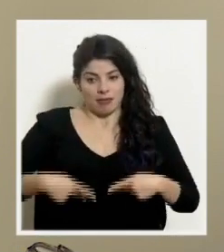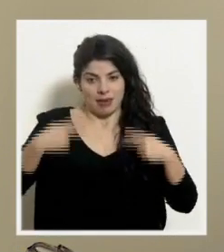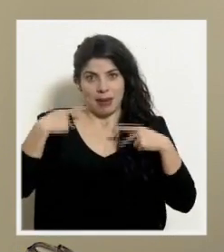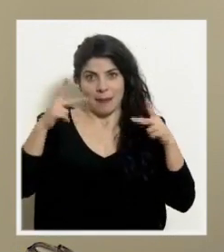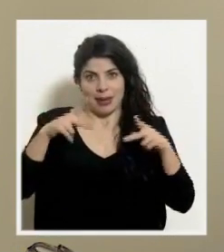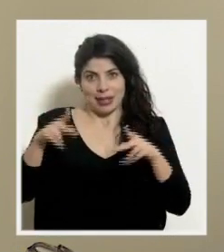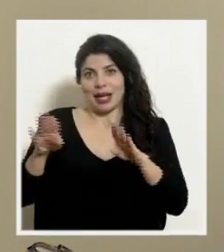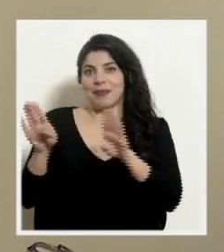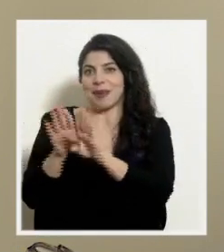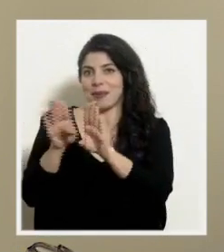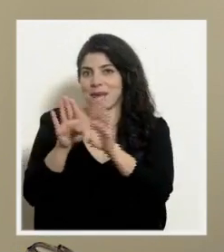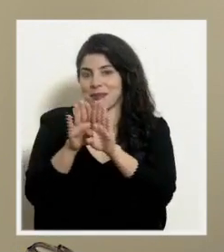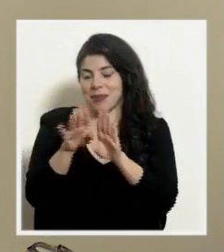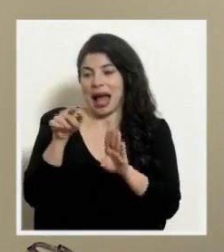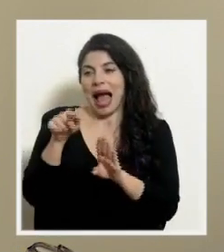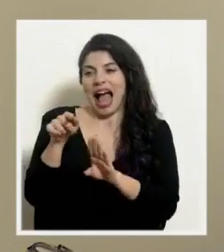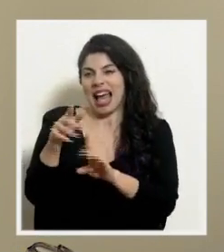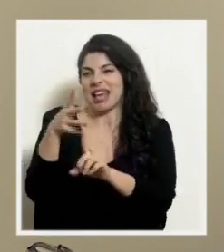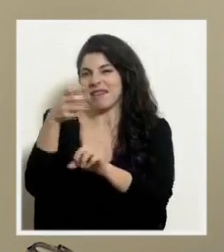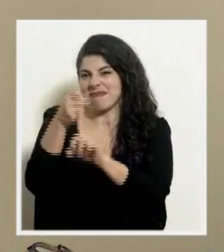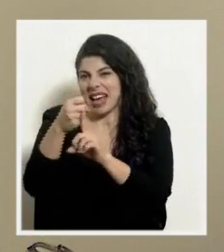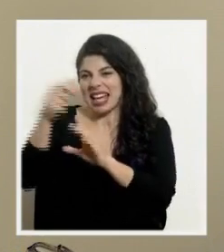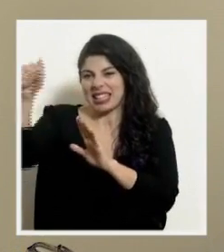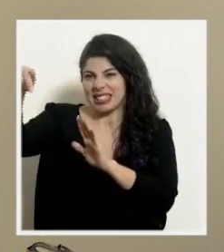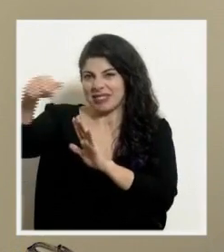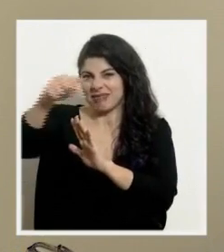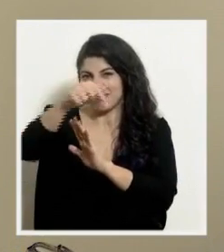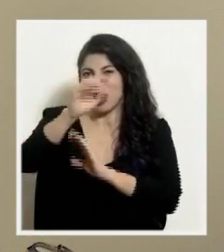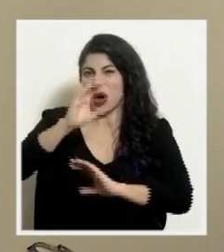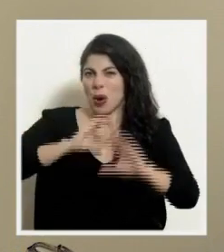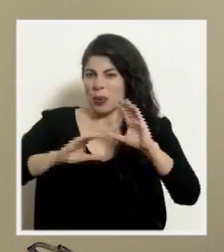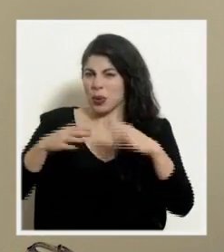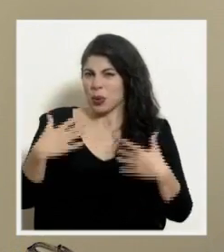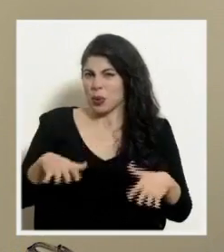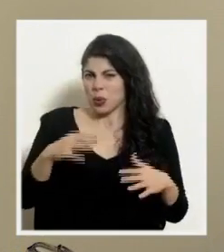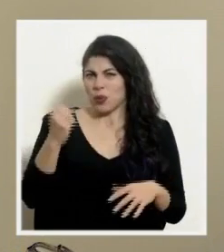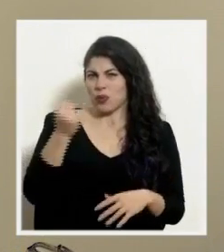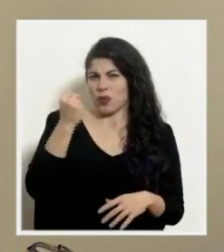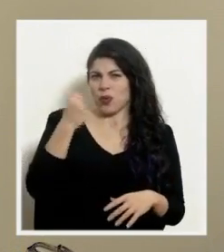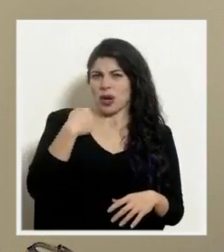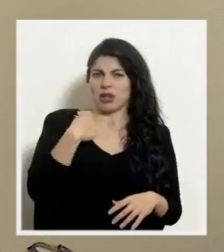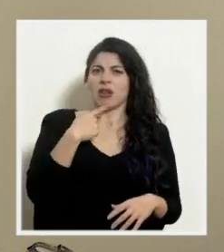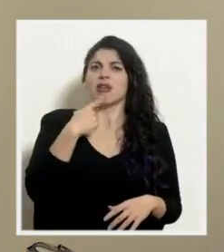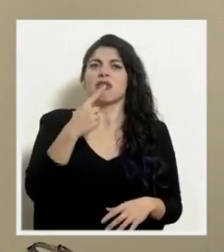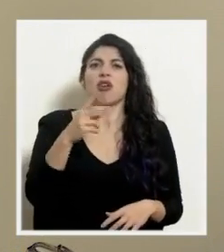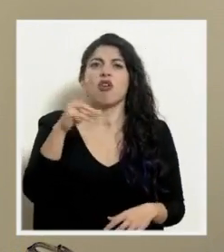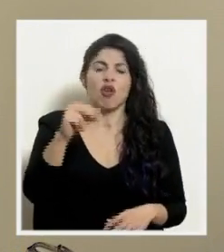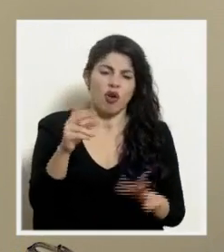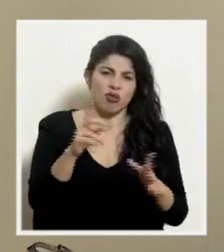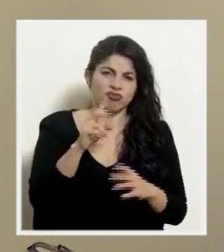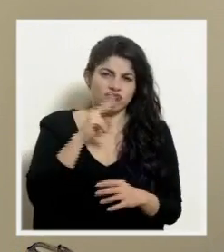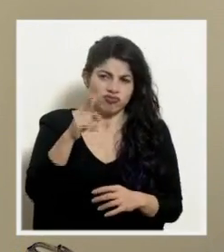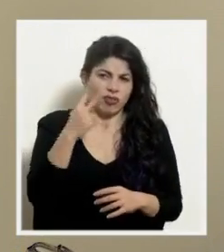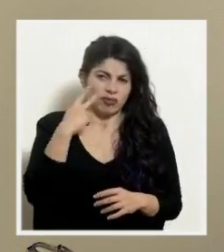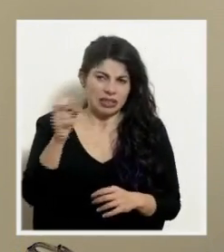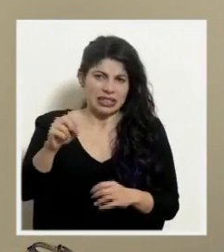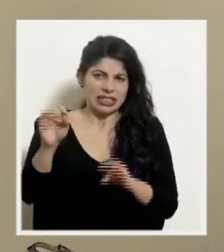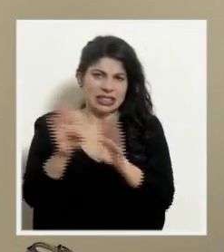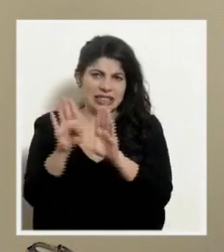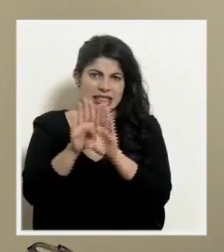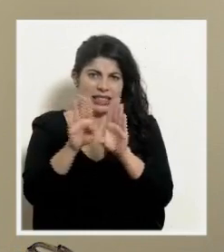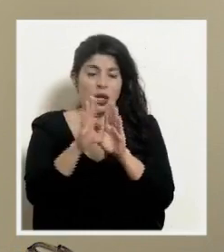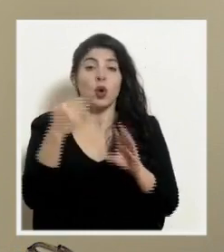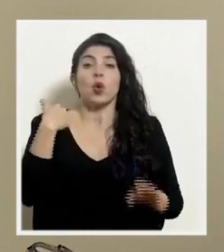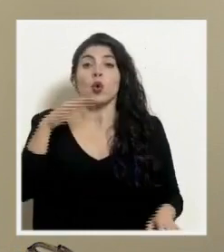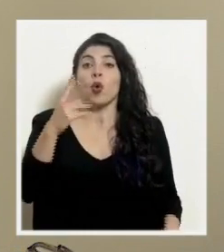personas. Ahí es donde se vio afectado duramente el comercio, no le voy a decir que no. En realidad, tuvimos